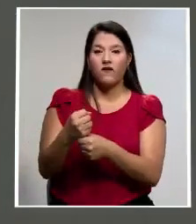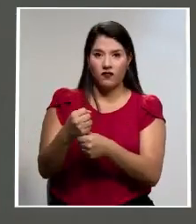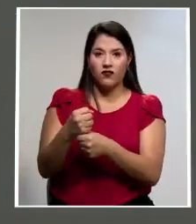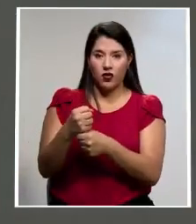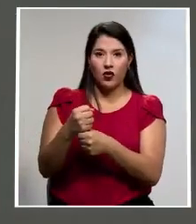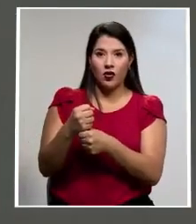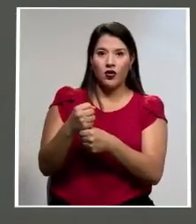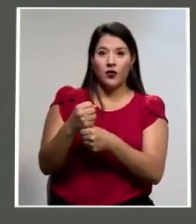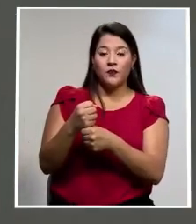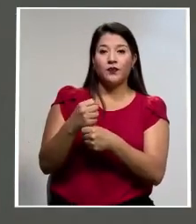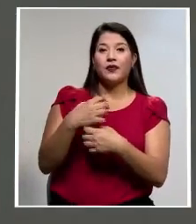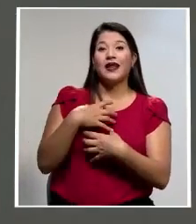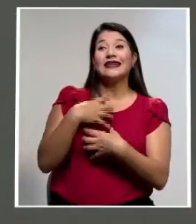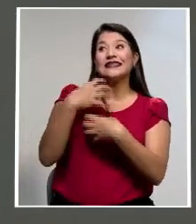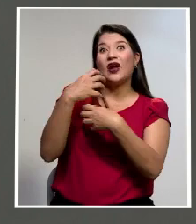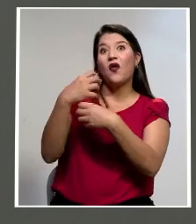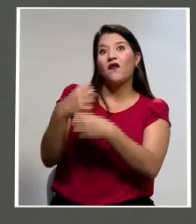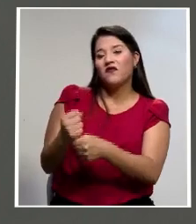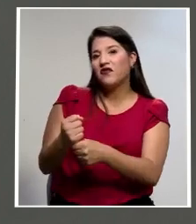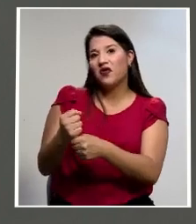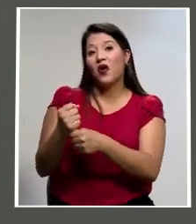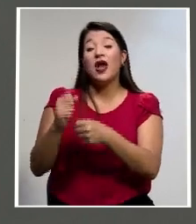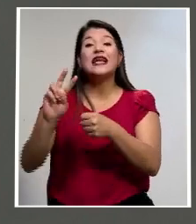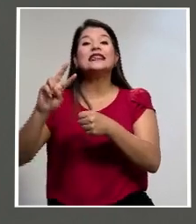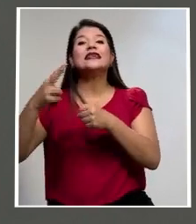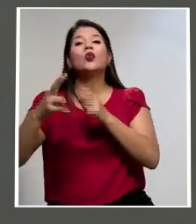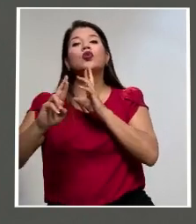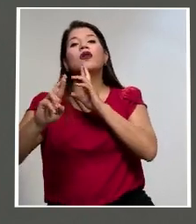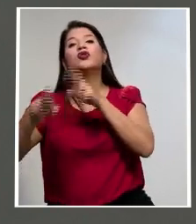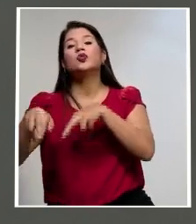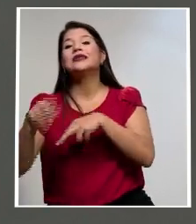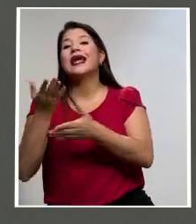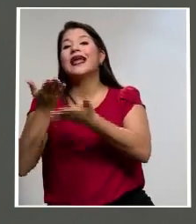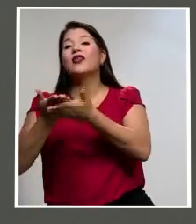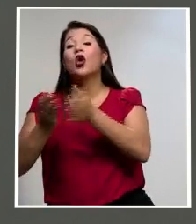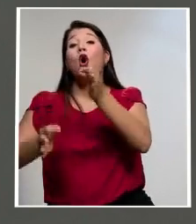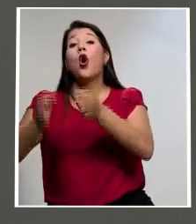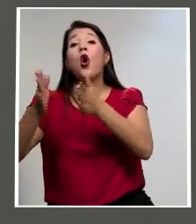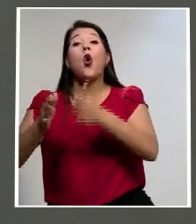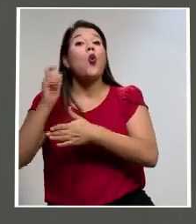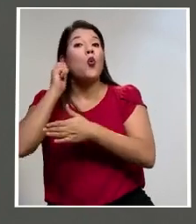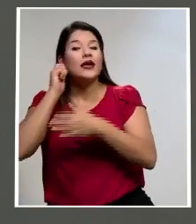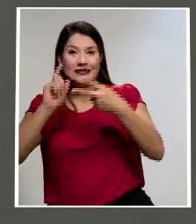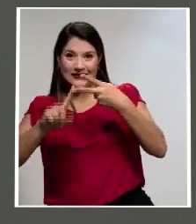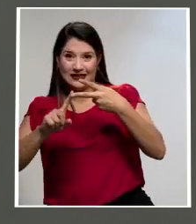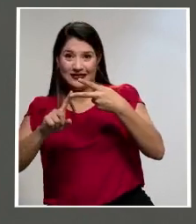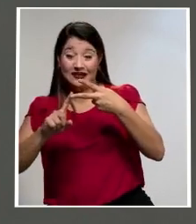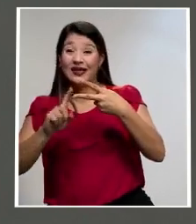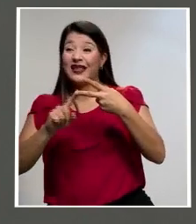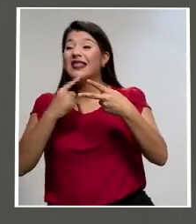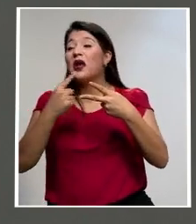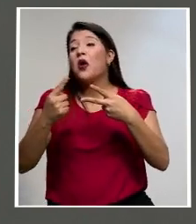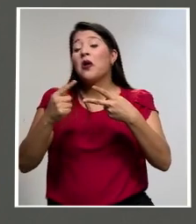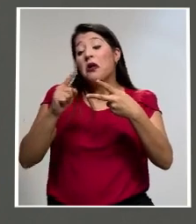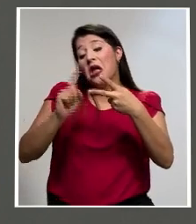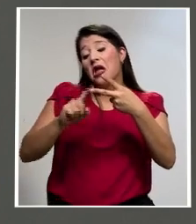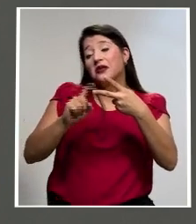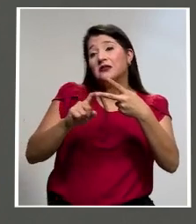a la garantía real era suficiente y iba a resistir el juicio de apelación. Y no se